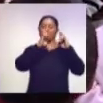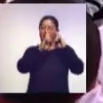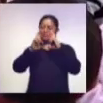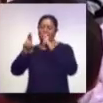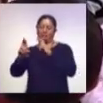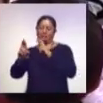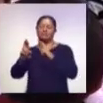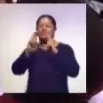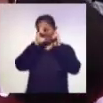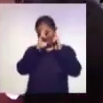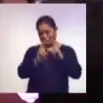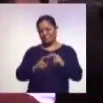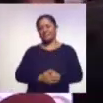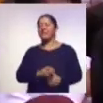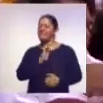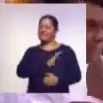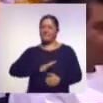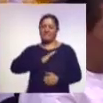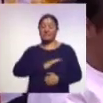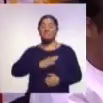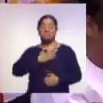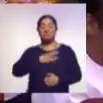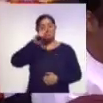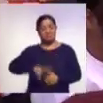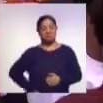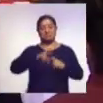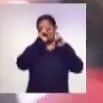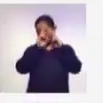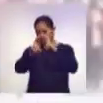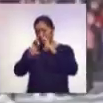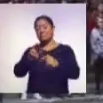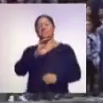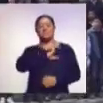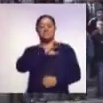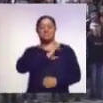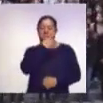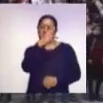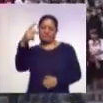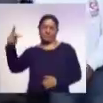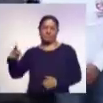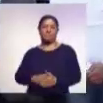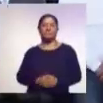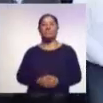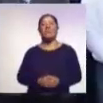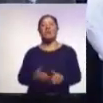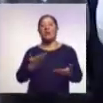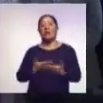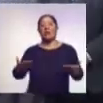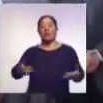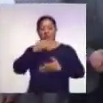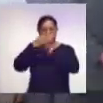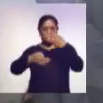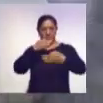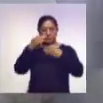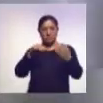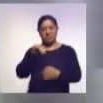Muchas felicidades y mi reconocimiento y cariño para todos. Adán Morales, Ahora Noticias.